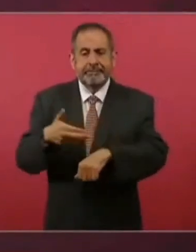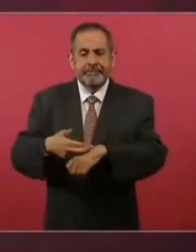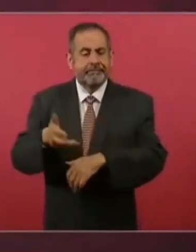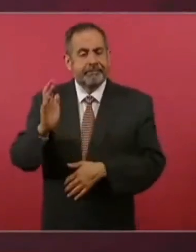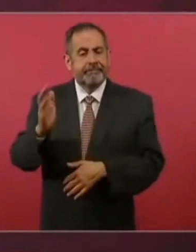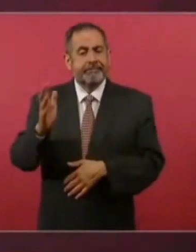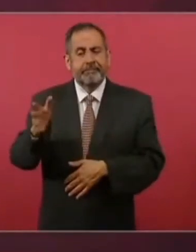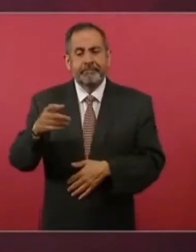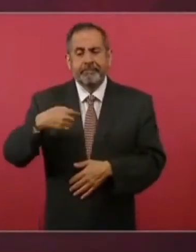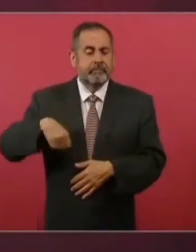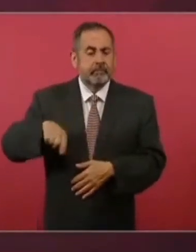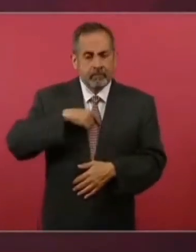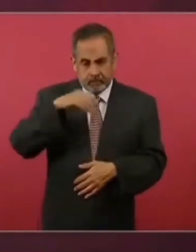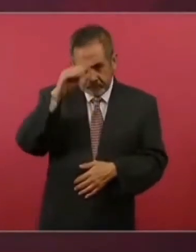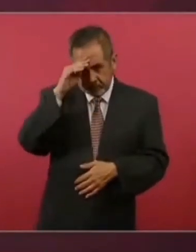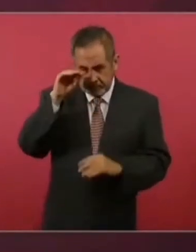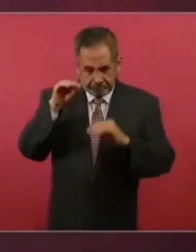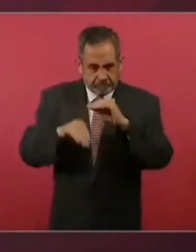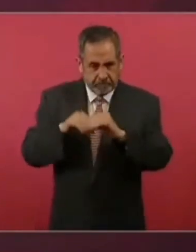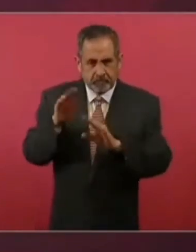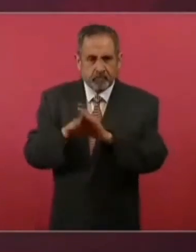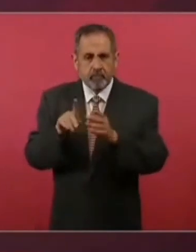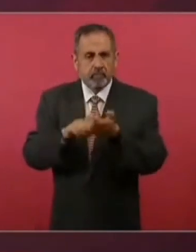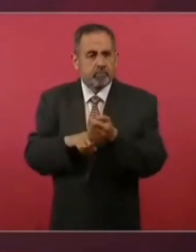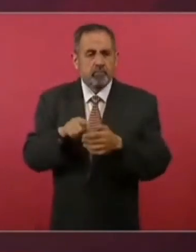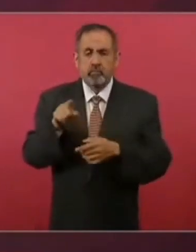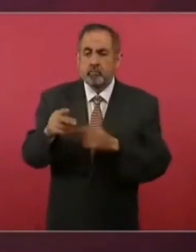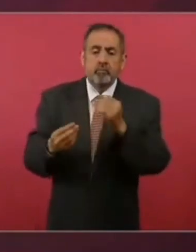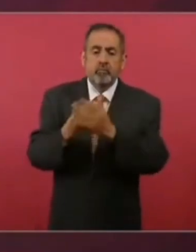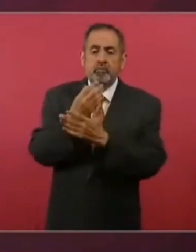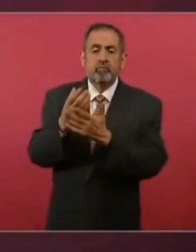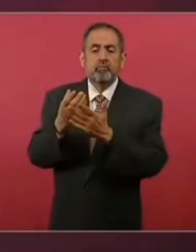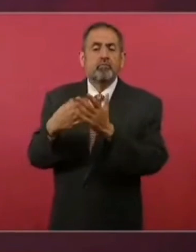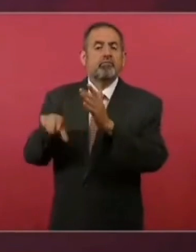se han creado cuarteles